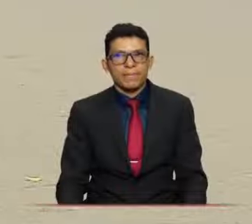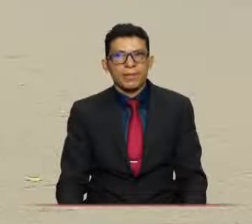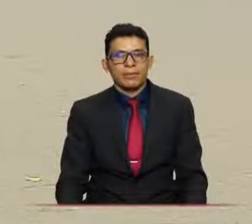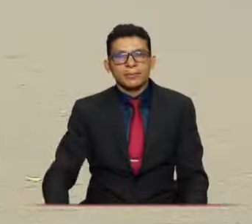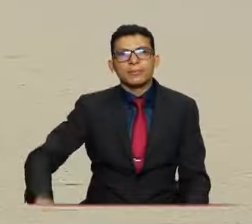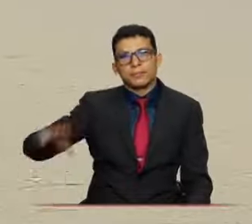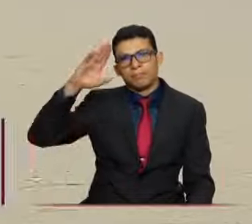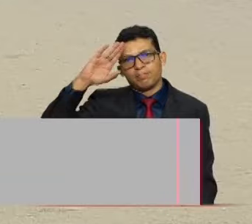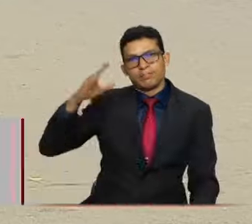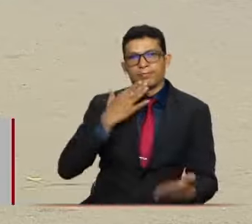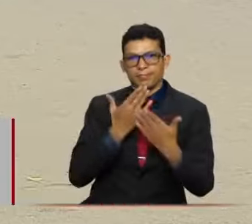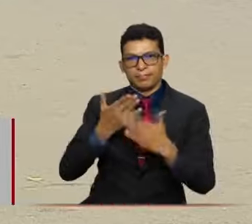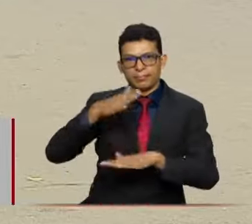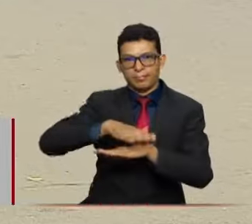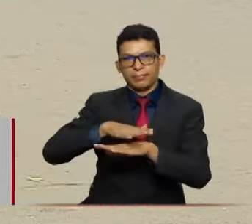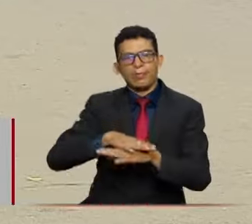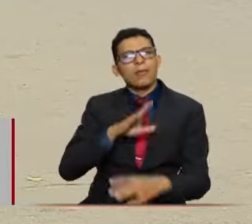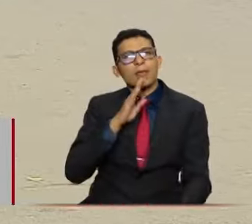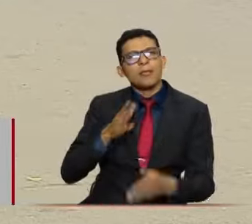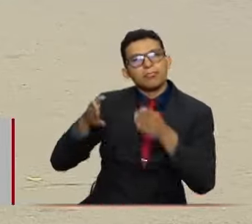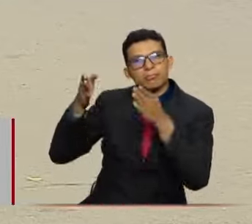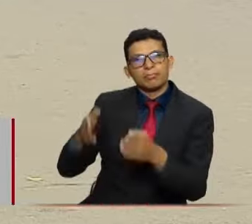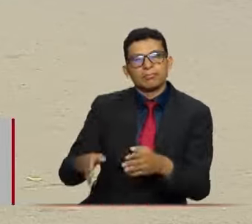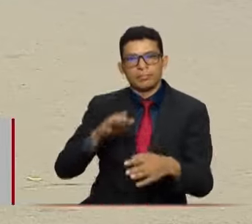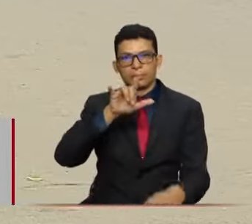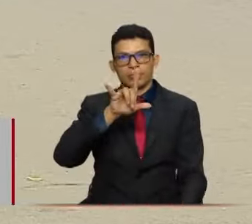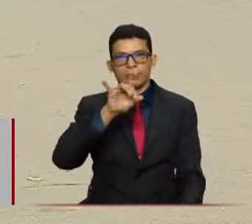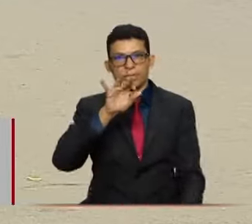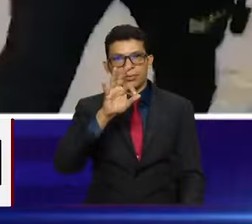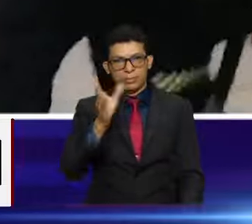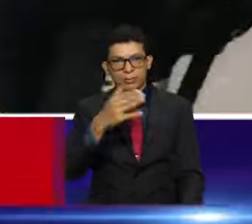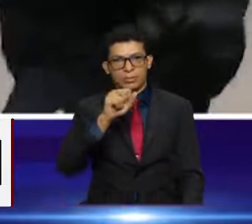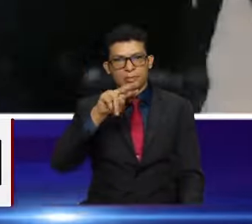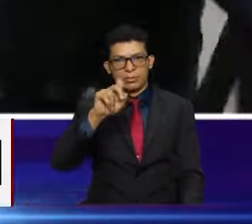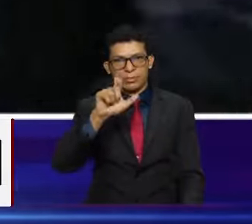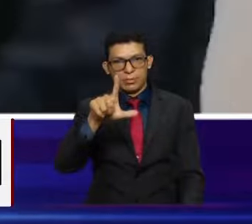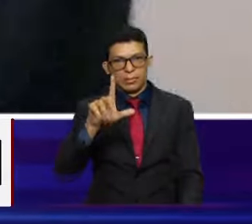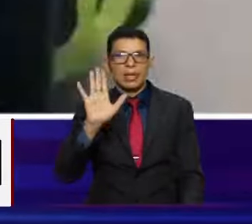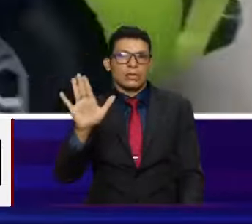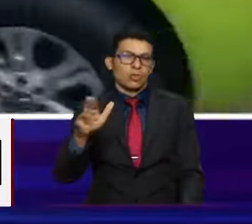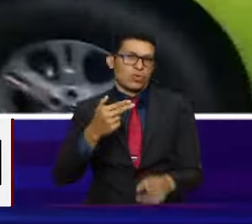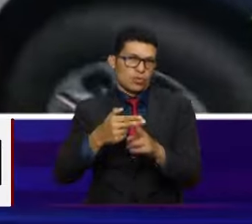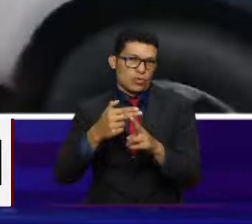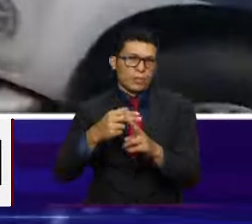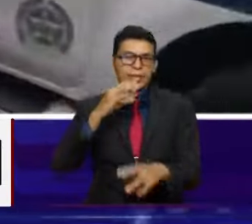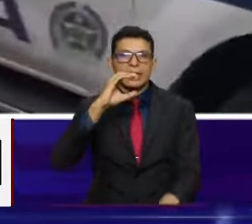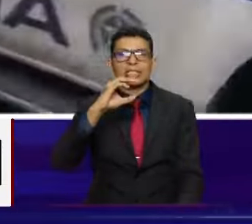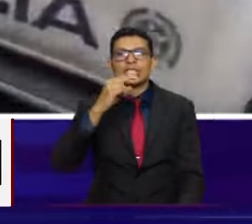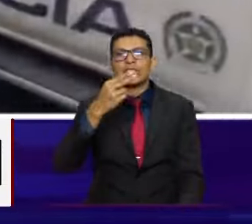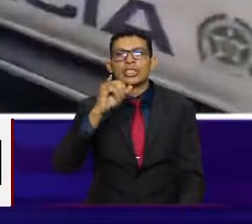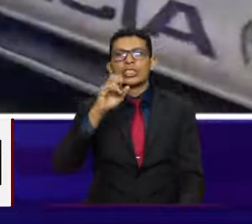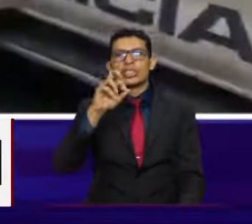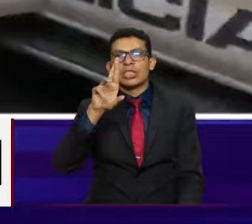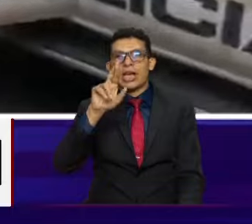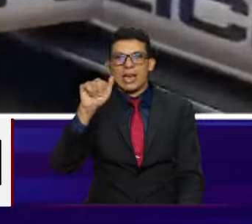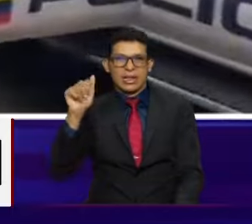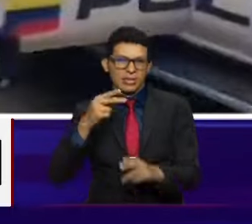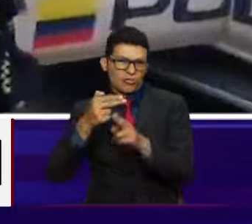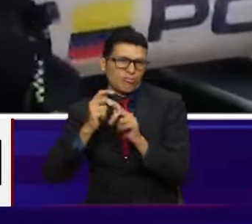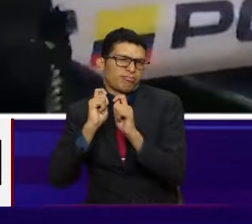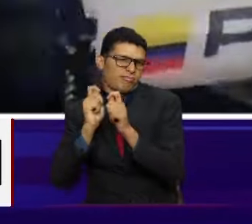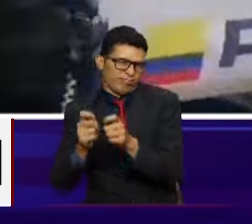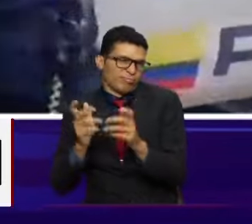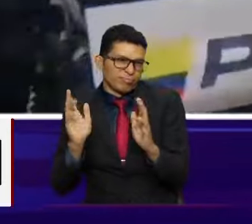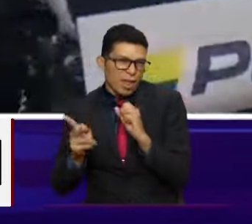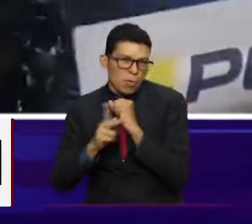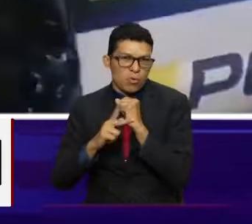Hola, muy buenas tardes. Pues se trata de Luis Ángel Pencué, alias Chicharra, señalado como presunto cabecilla de la